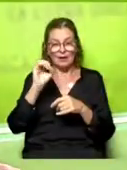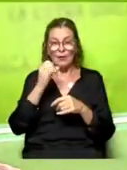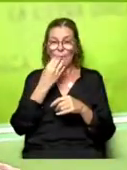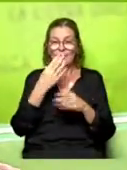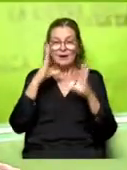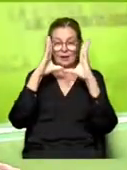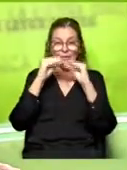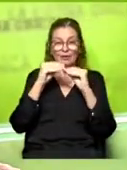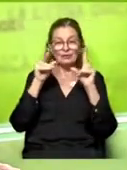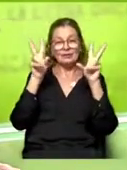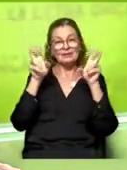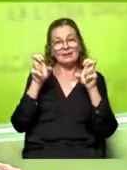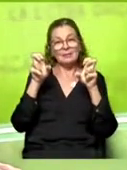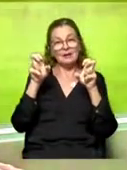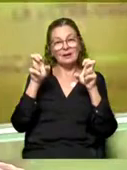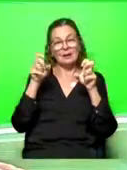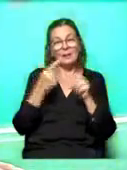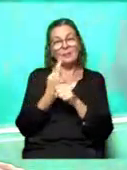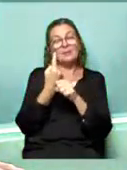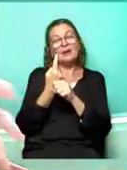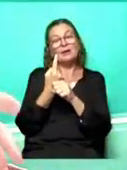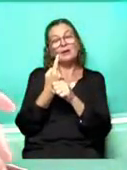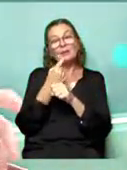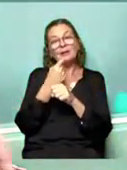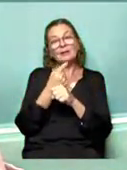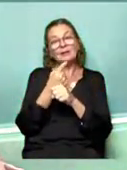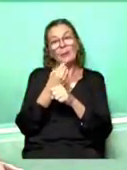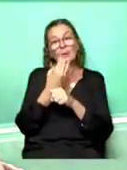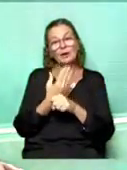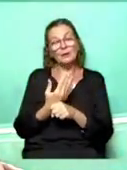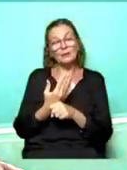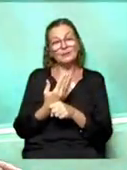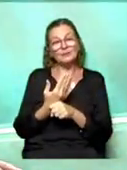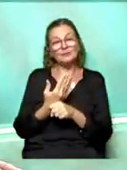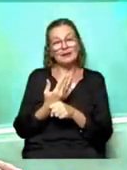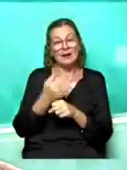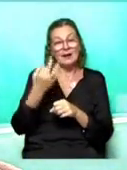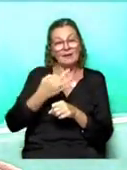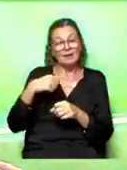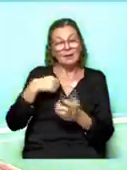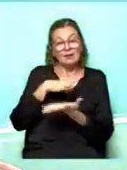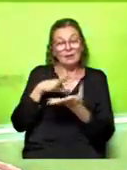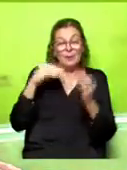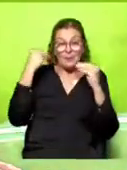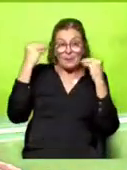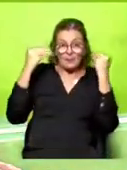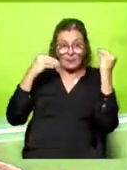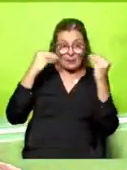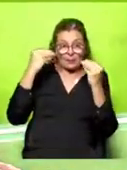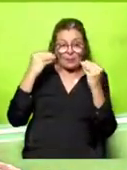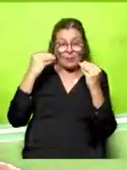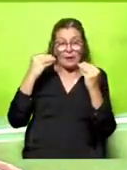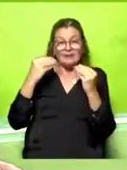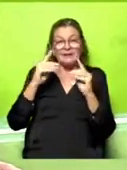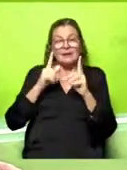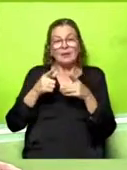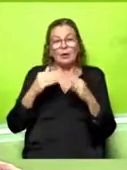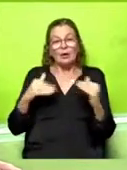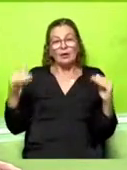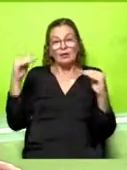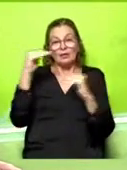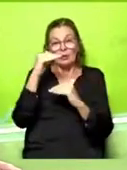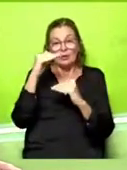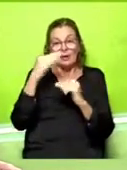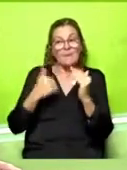noches. Titular sobre el tema, primeras apreciaciones. Bueno, la verdad es una situación preocupante, sobre todo cuando la desigualdad